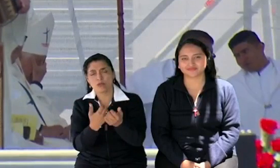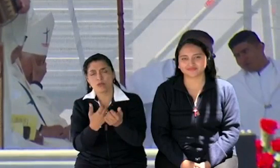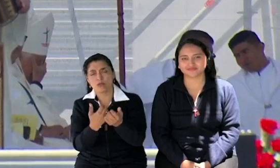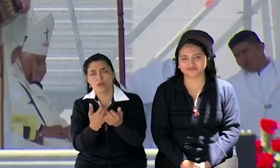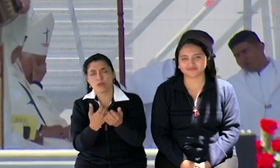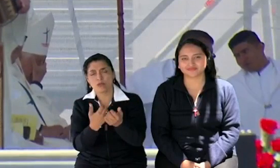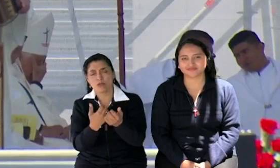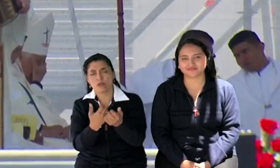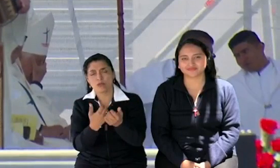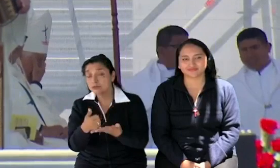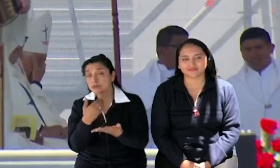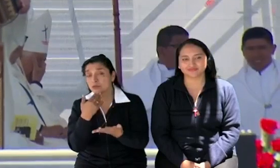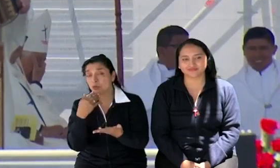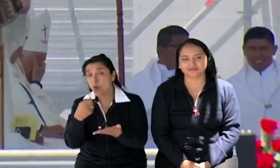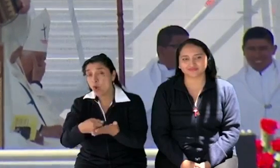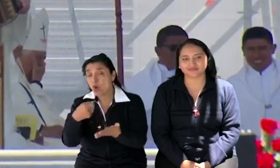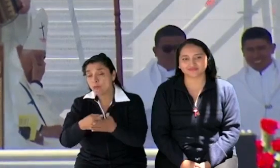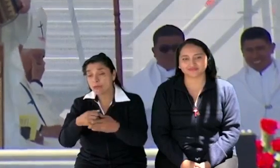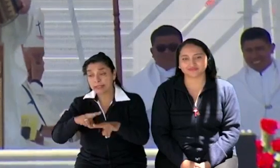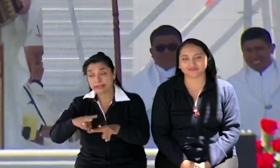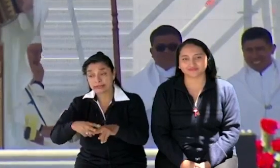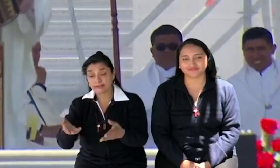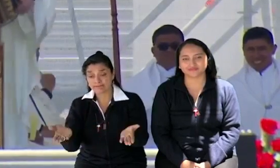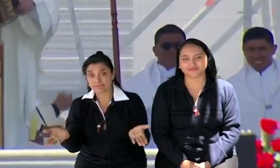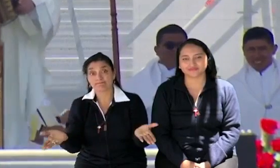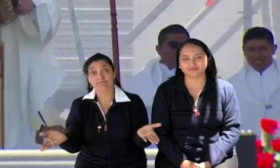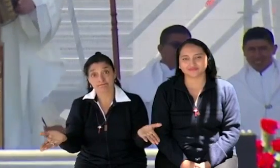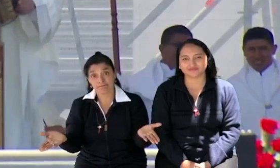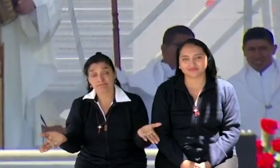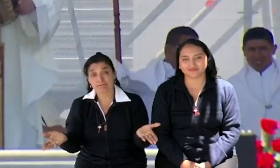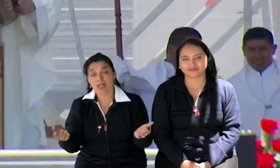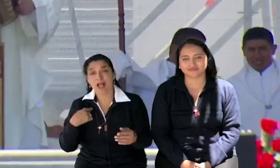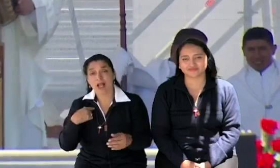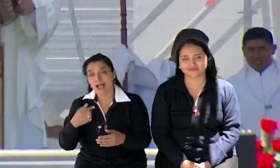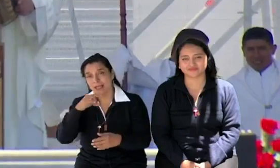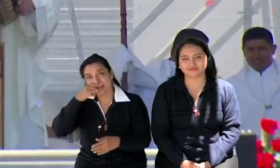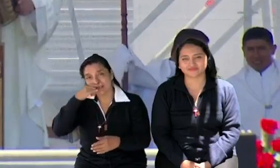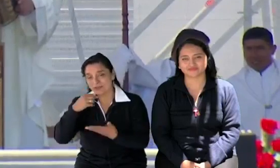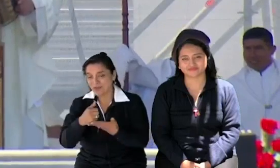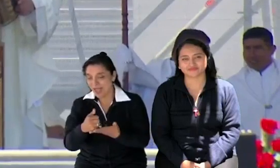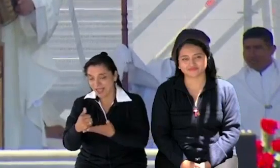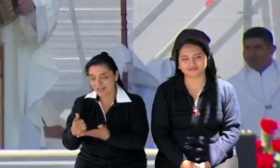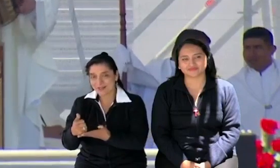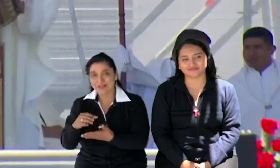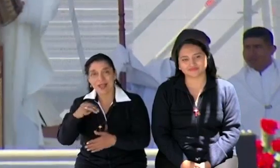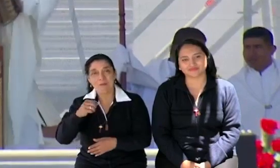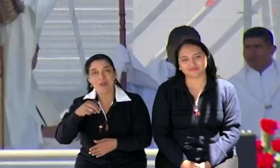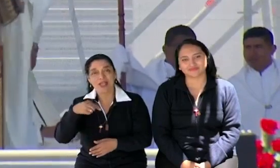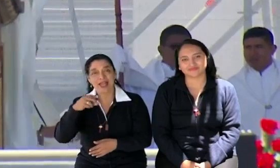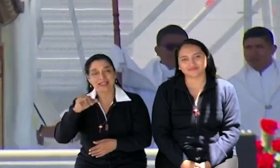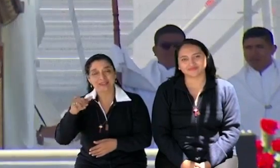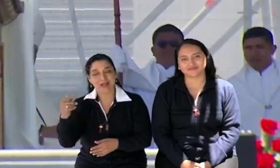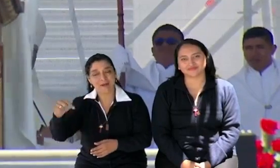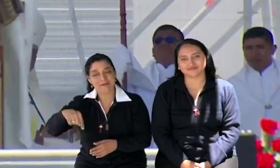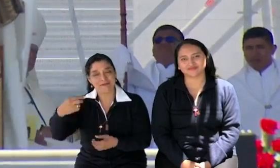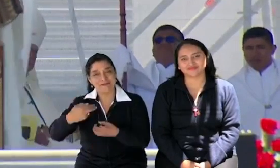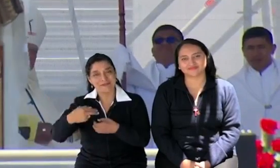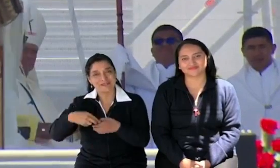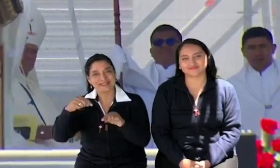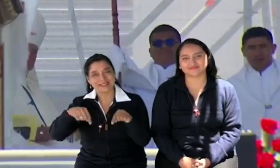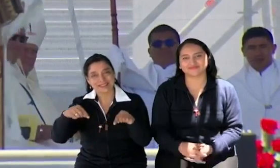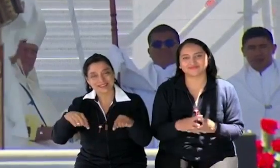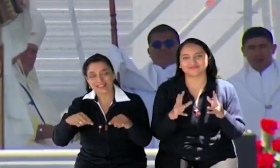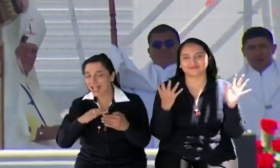ayudar a comprar las sillas, a los monaguillos que están aquí presentes,